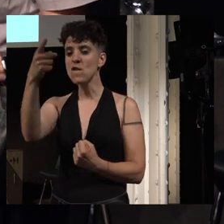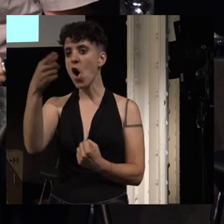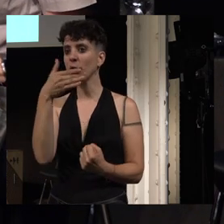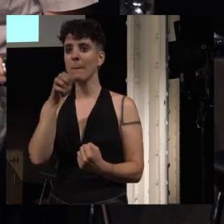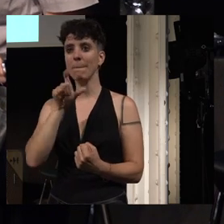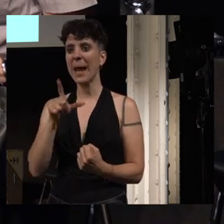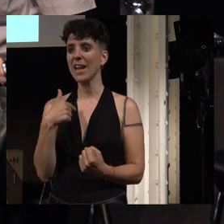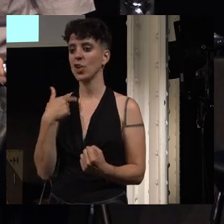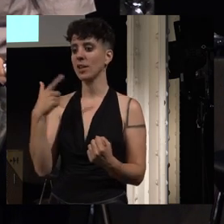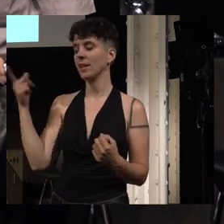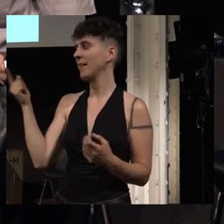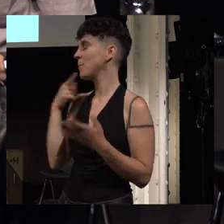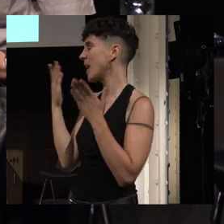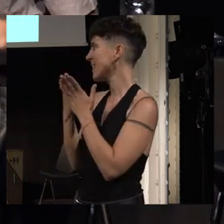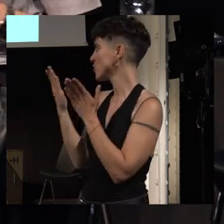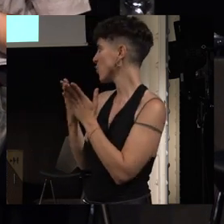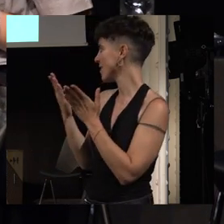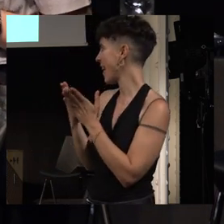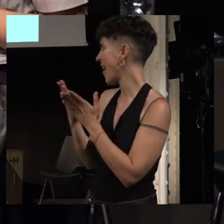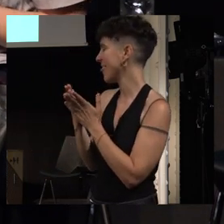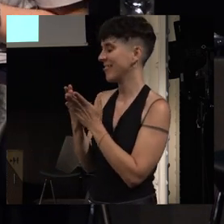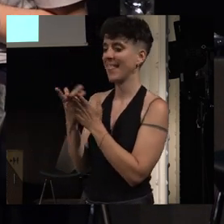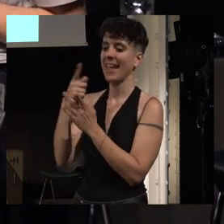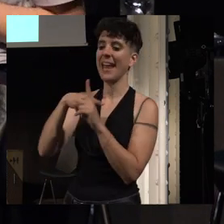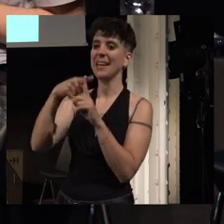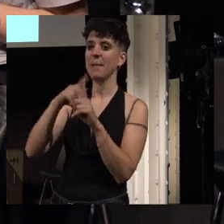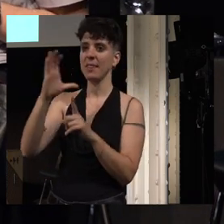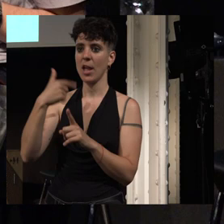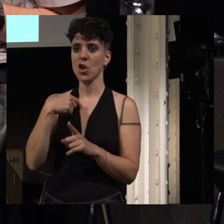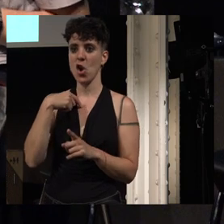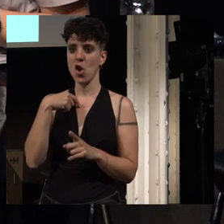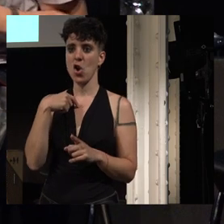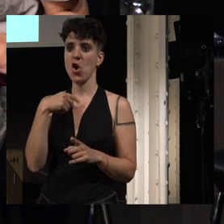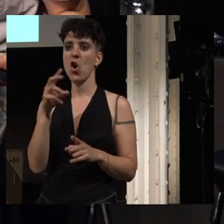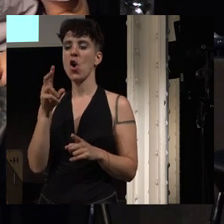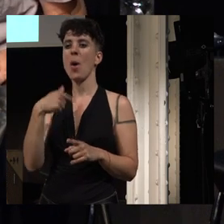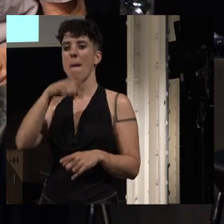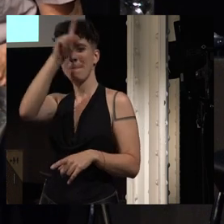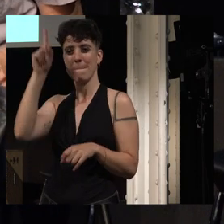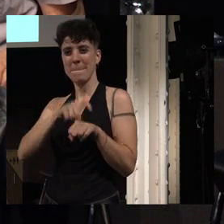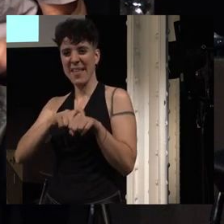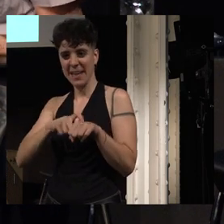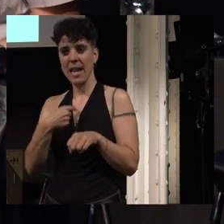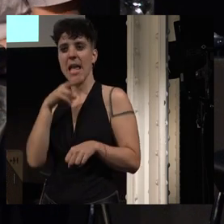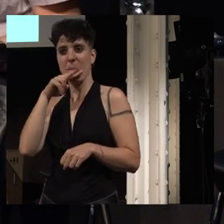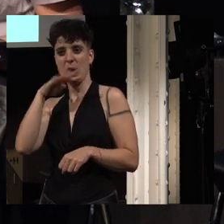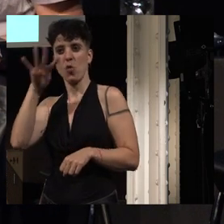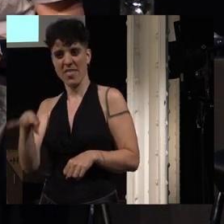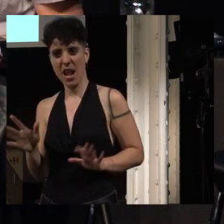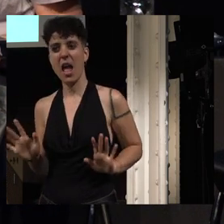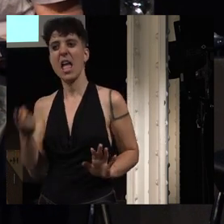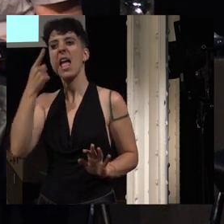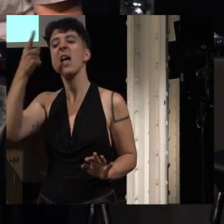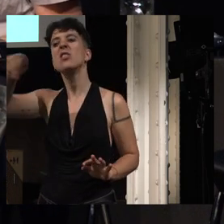tope. Home, de Villaverde Alto, i parlo català, A veure, madrileña, Què bueno,